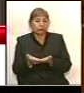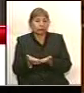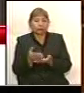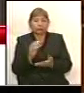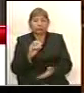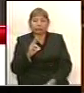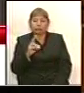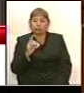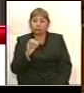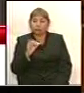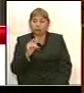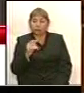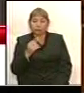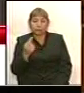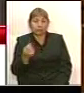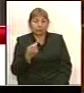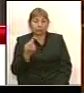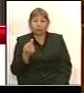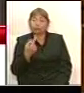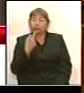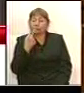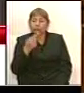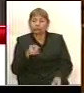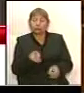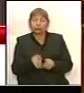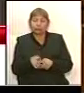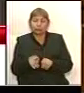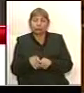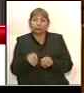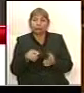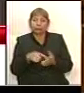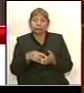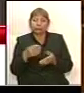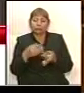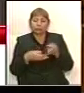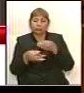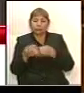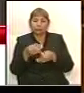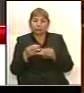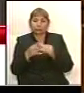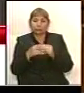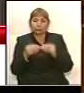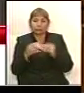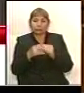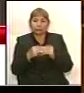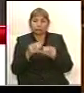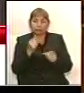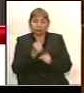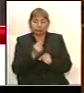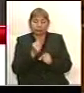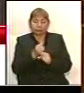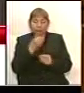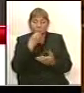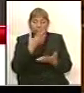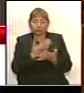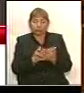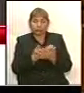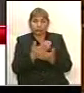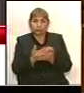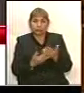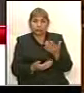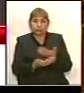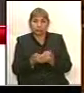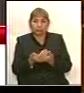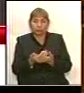a los pequeños agricultores, sino también hacer una reconversión productiva, un trabajo de la mano dentro del